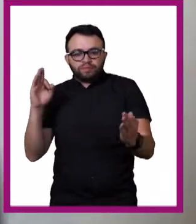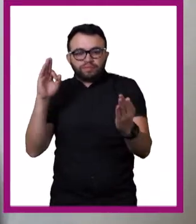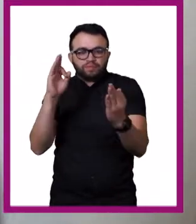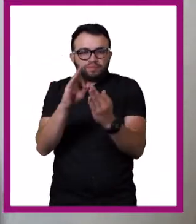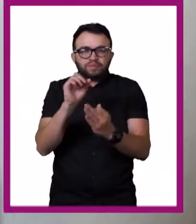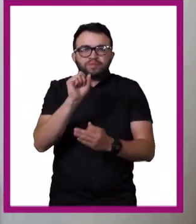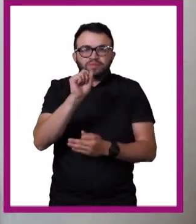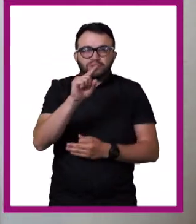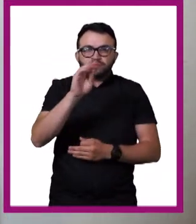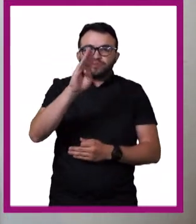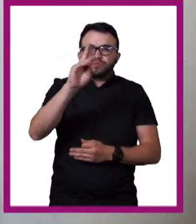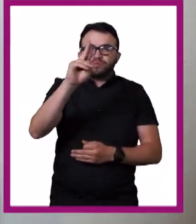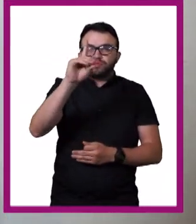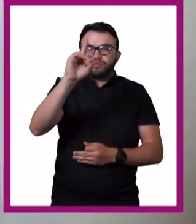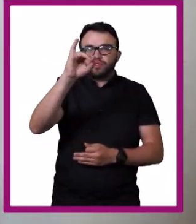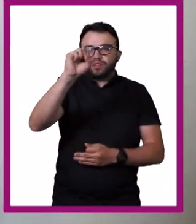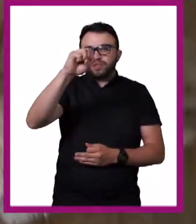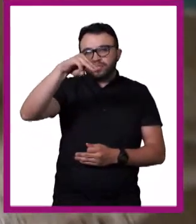muy,